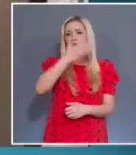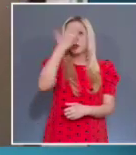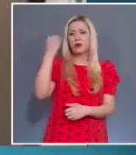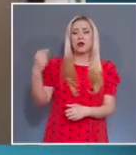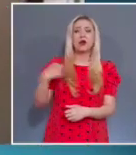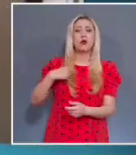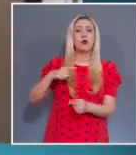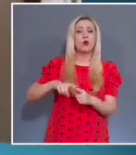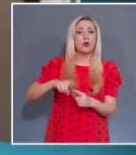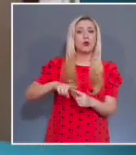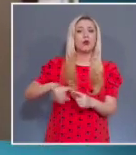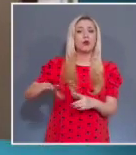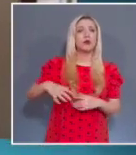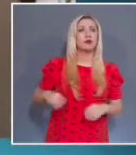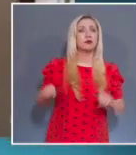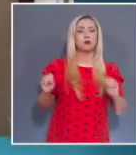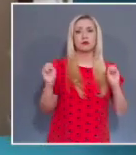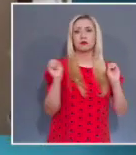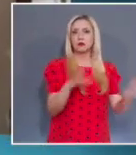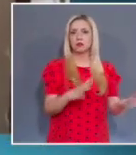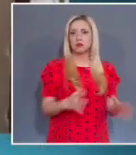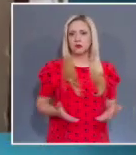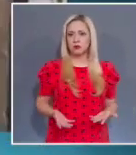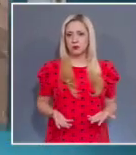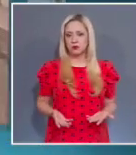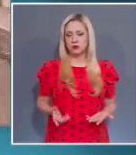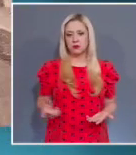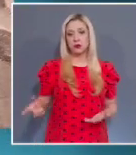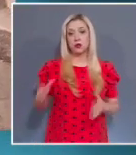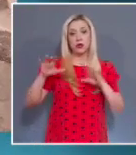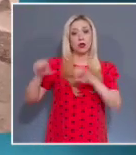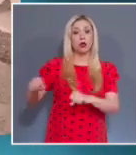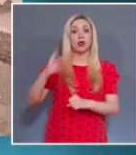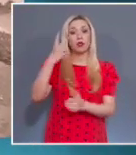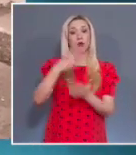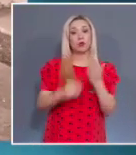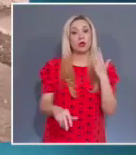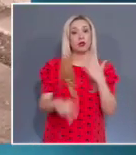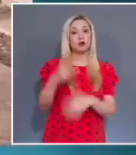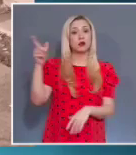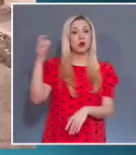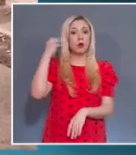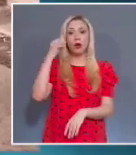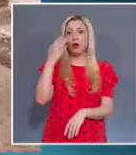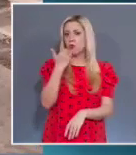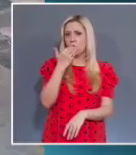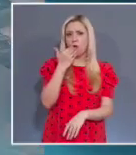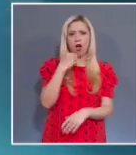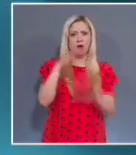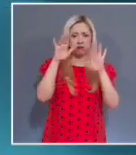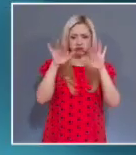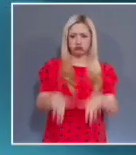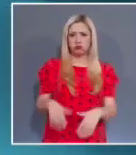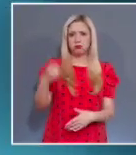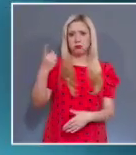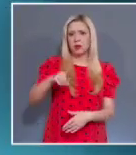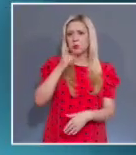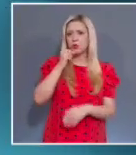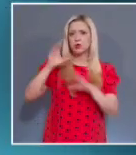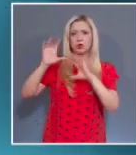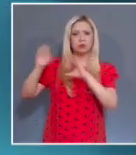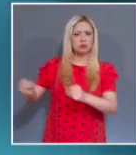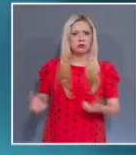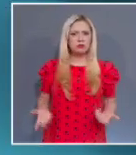el derecho a la educación, fue detenido en 2013 en Oaxaca sin orden judicial, luego de participar en protestas del Sindicato Nacional